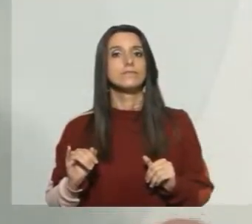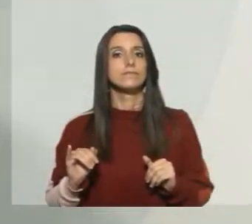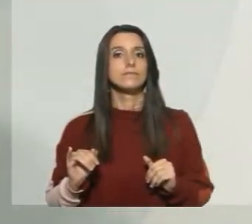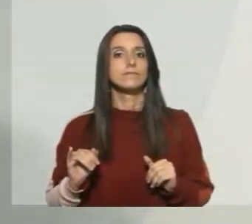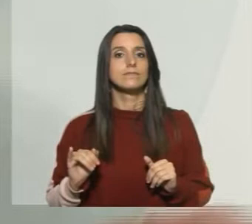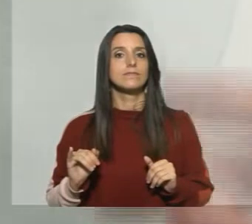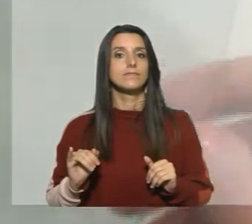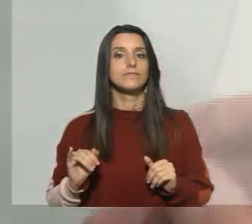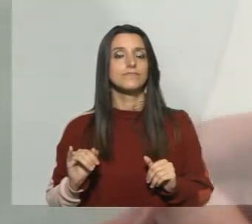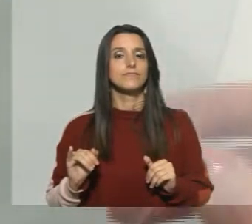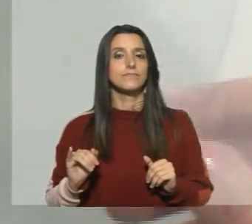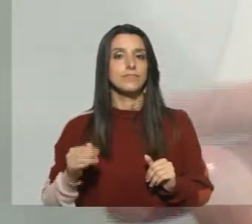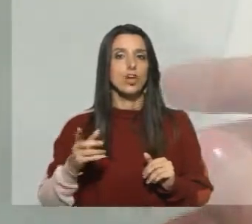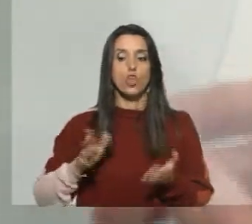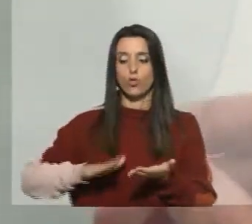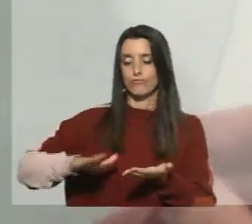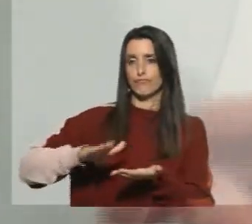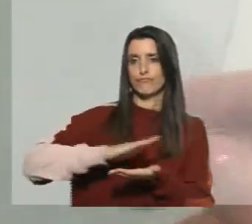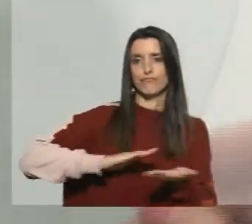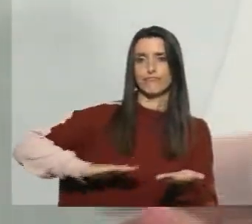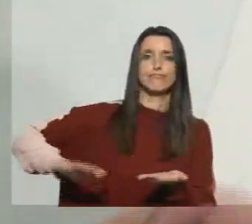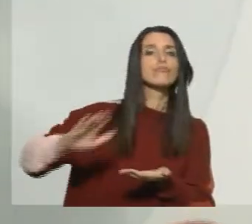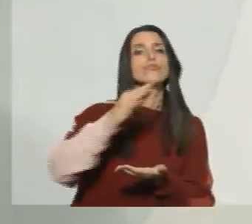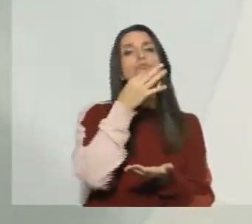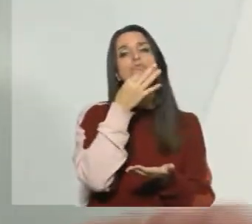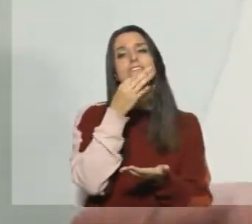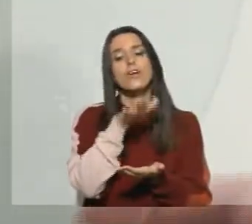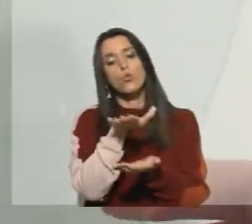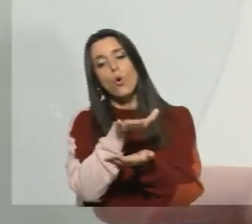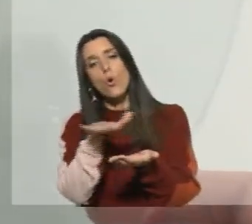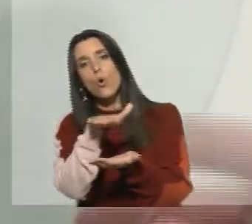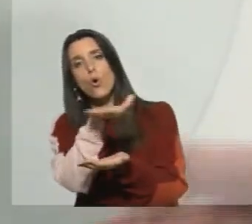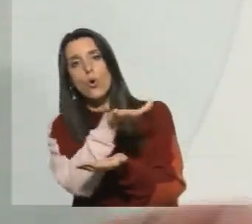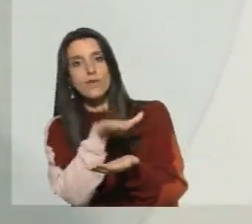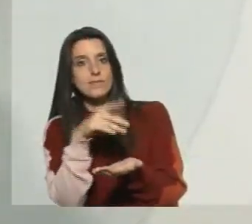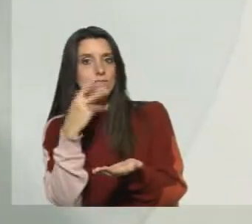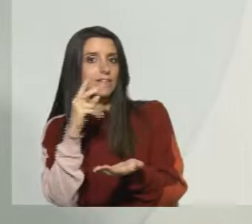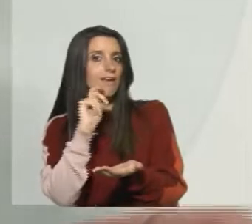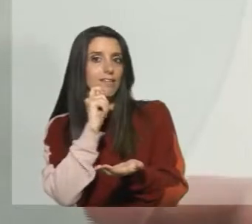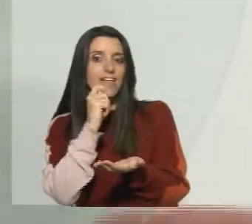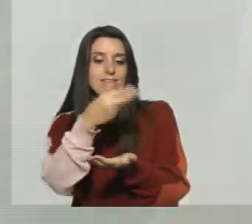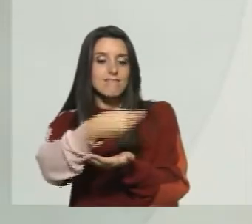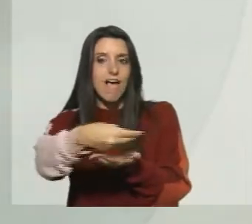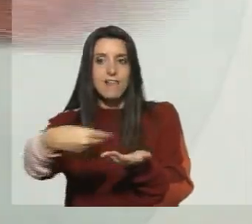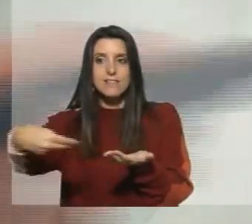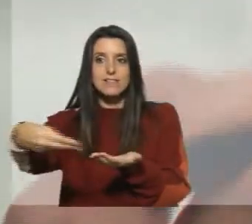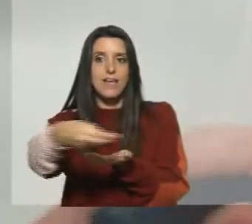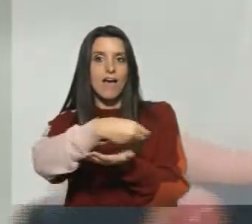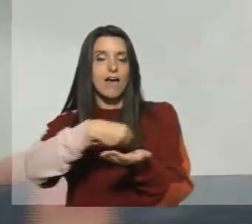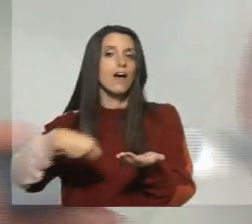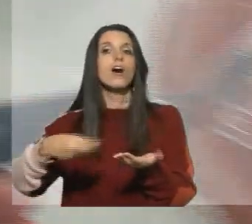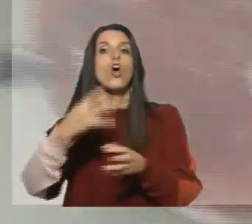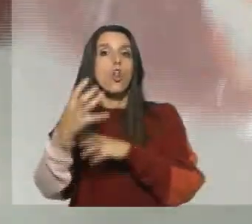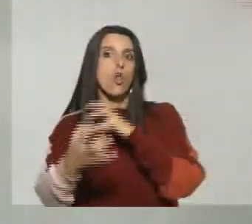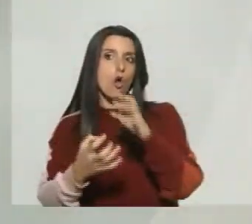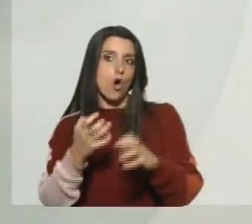está. Vas a ir esparciendo las frutillas por encima. ¿Viste cómo te queda esta compota? Precioso, que te además queda con delicioso. Ese color. Y aparte,